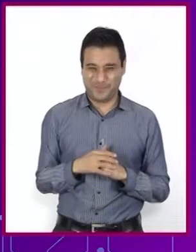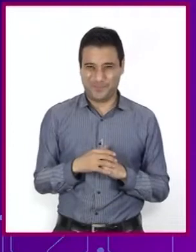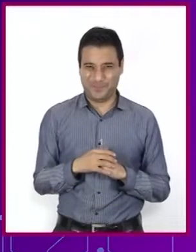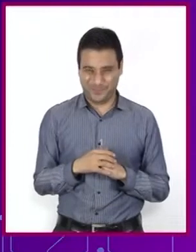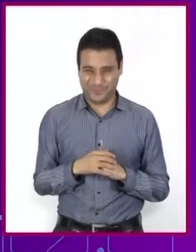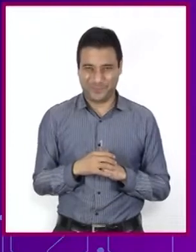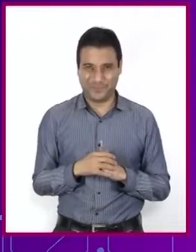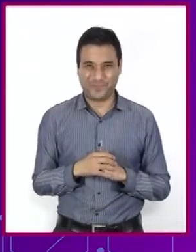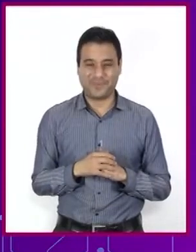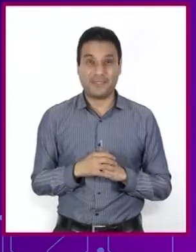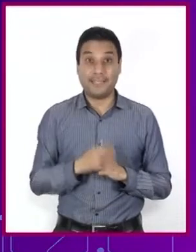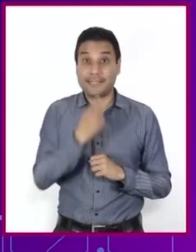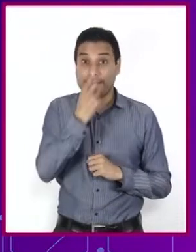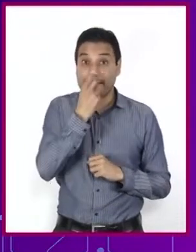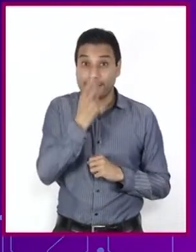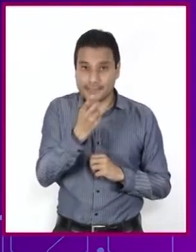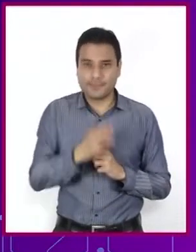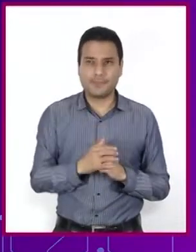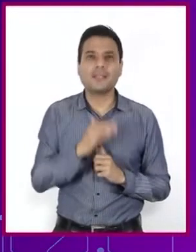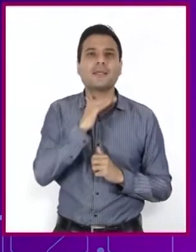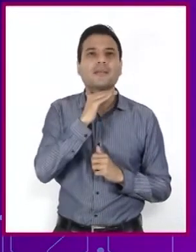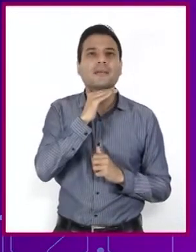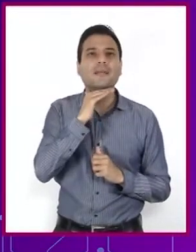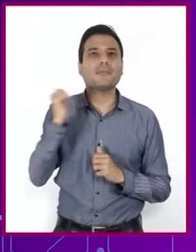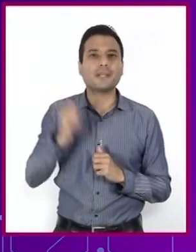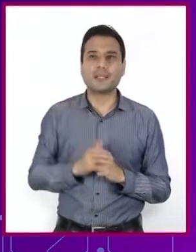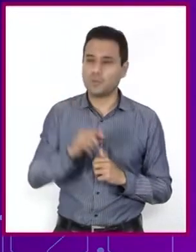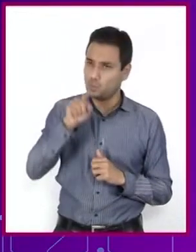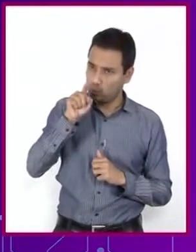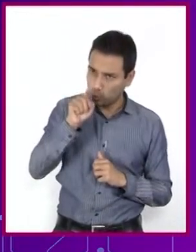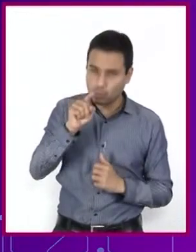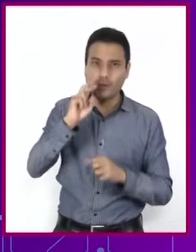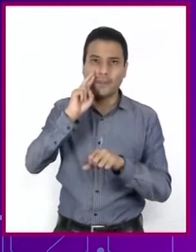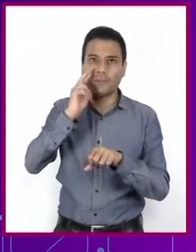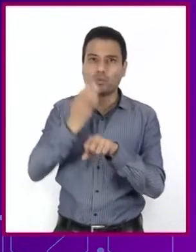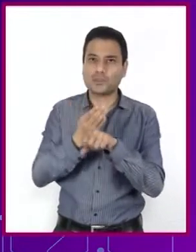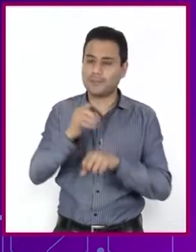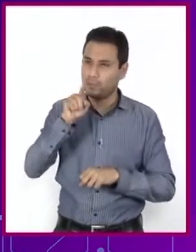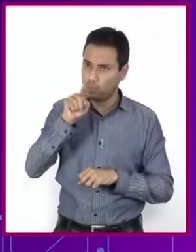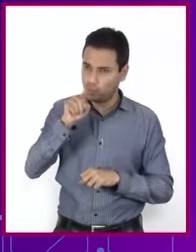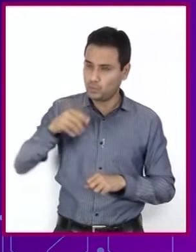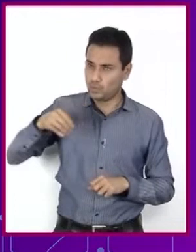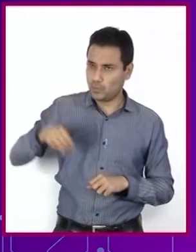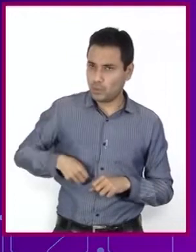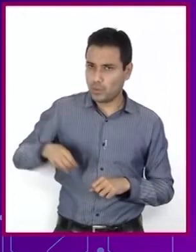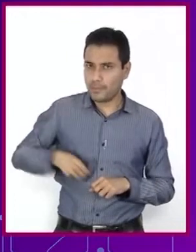asociados declaran que Alemania y sus aliados son responsables de todos los